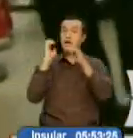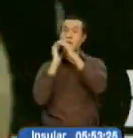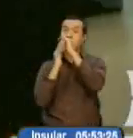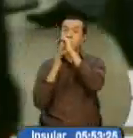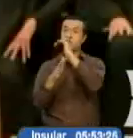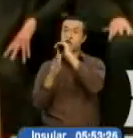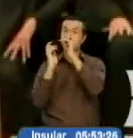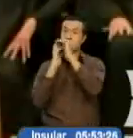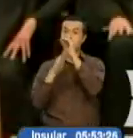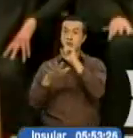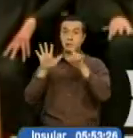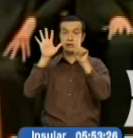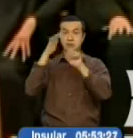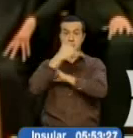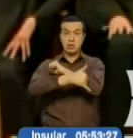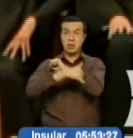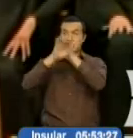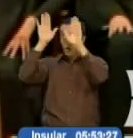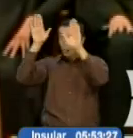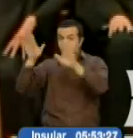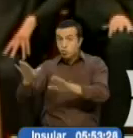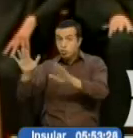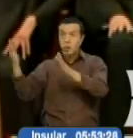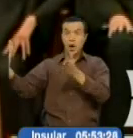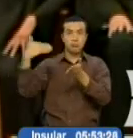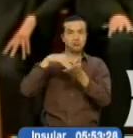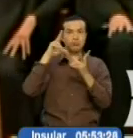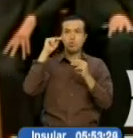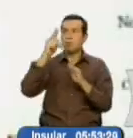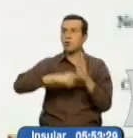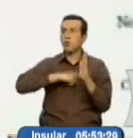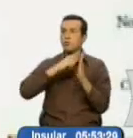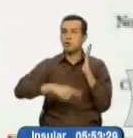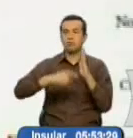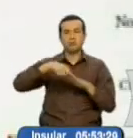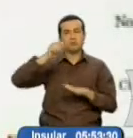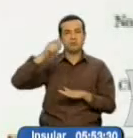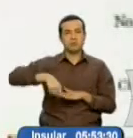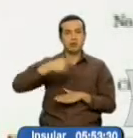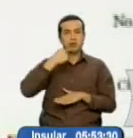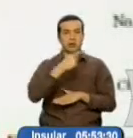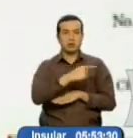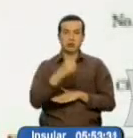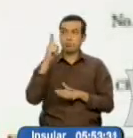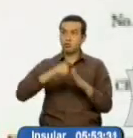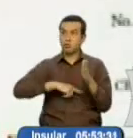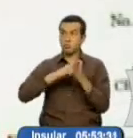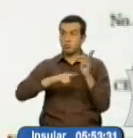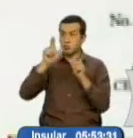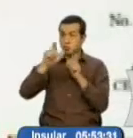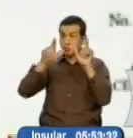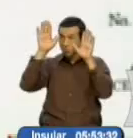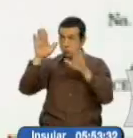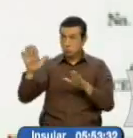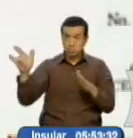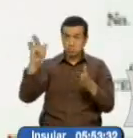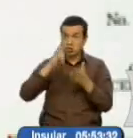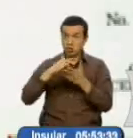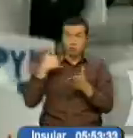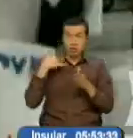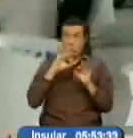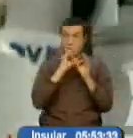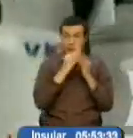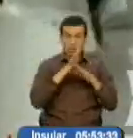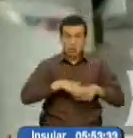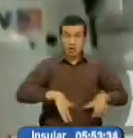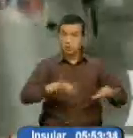y ciudadanos de 6 países de mayoría musulmana. La decisión de los jueces implica poder negar la entrada de los individuos que no tengan familiares